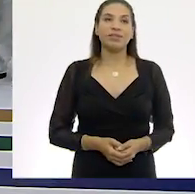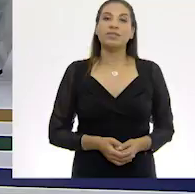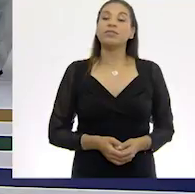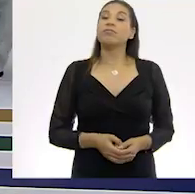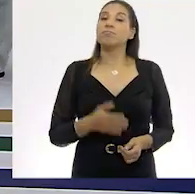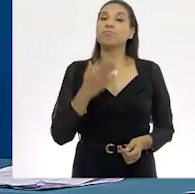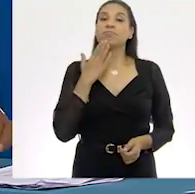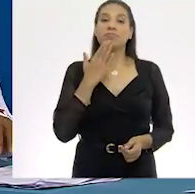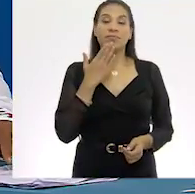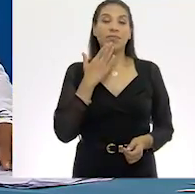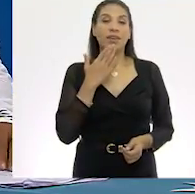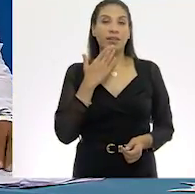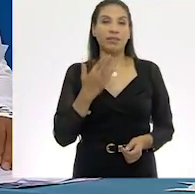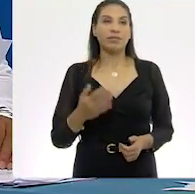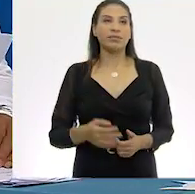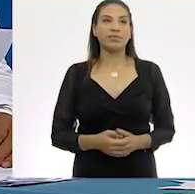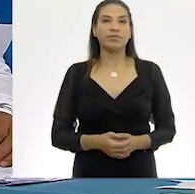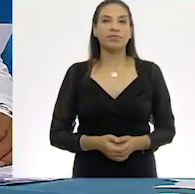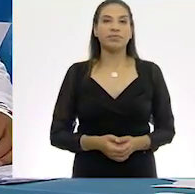muy bien, Joaquín.